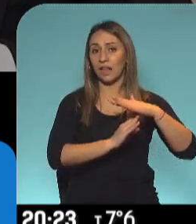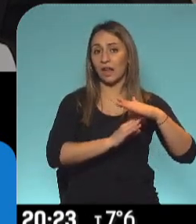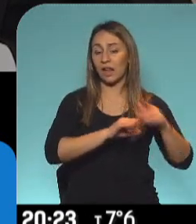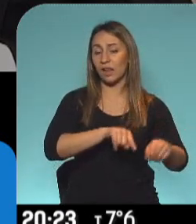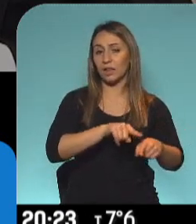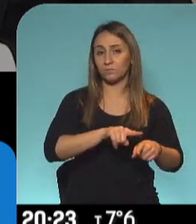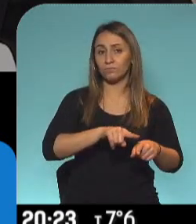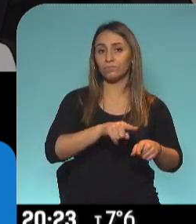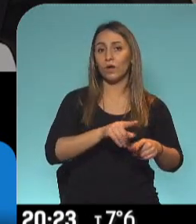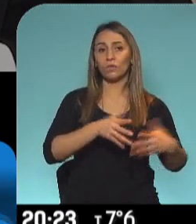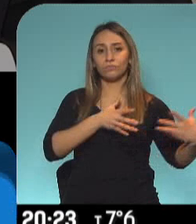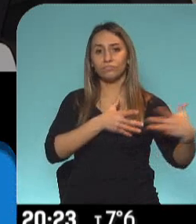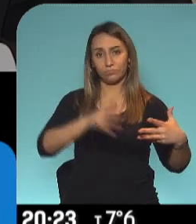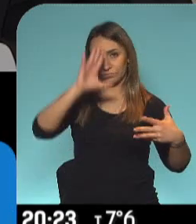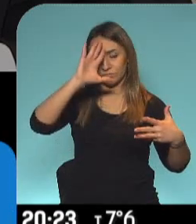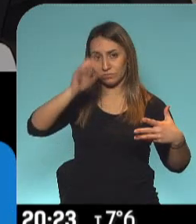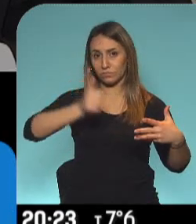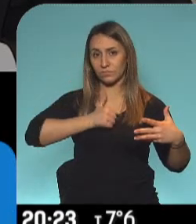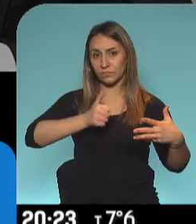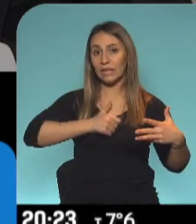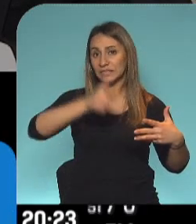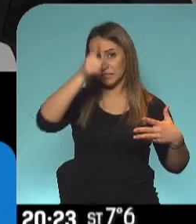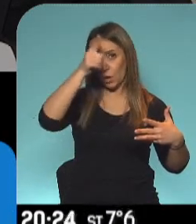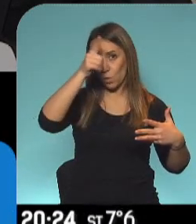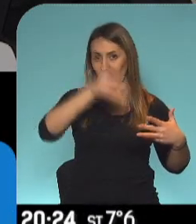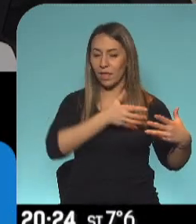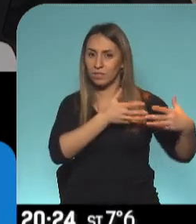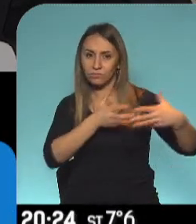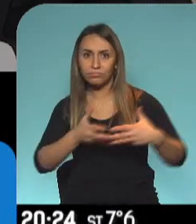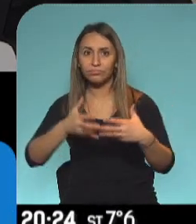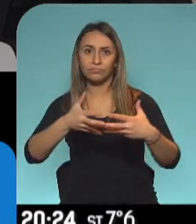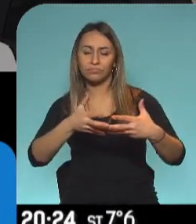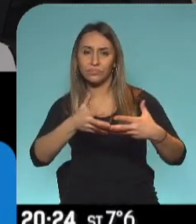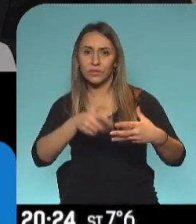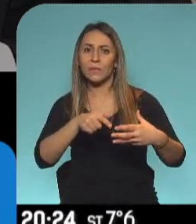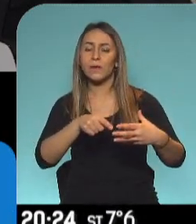una intervención de las fuerzas de seguridad en una